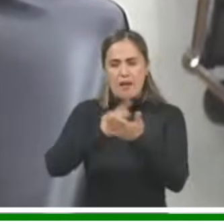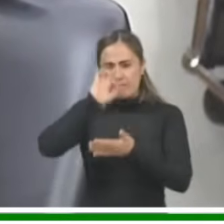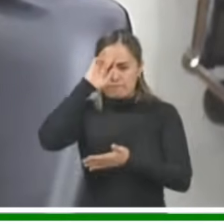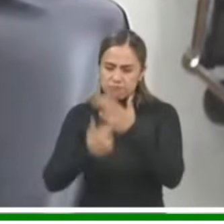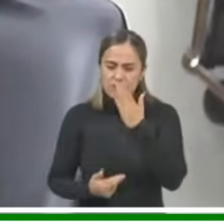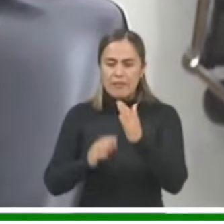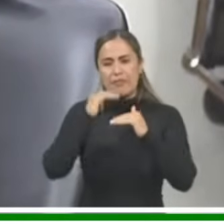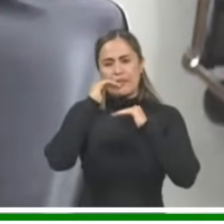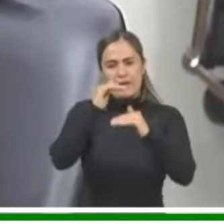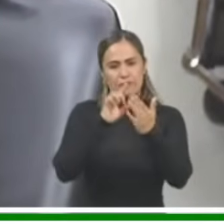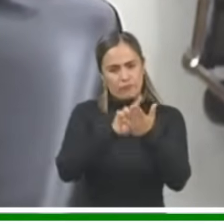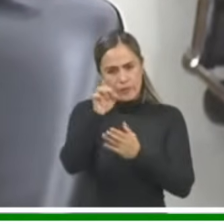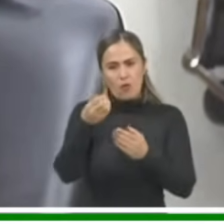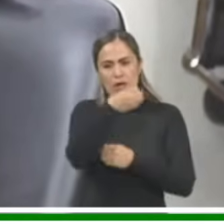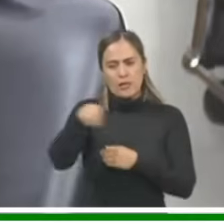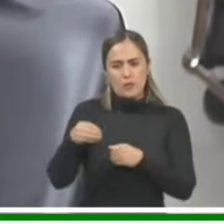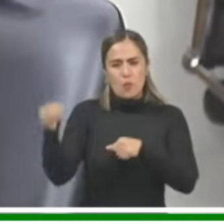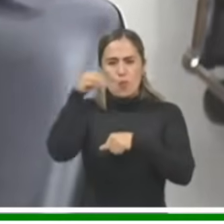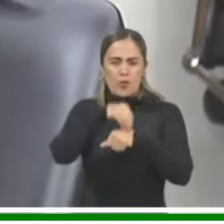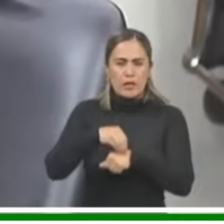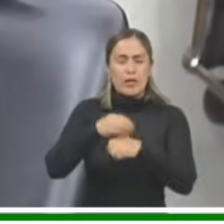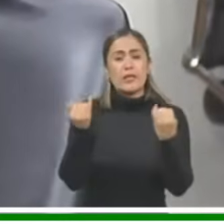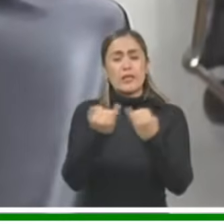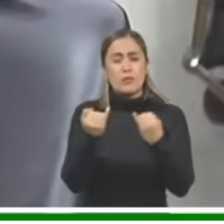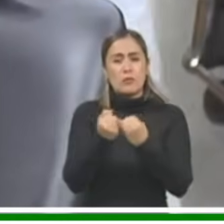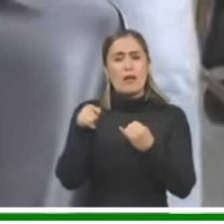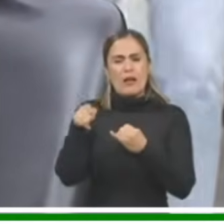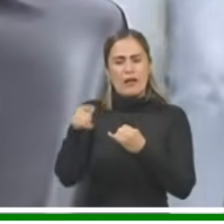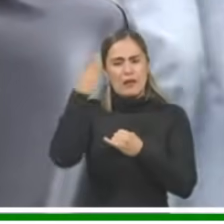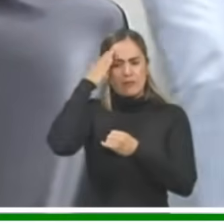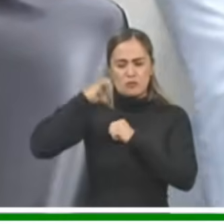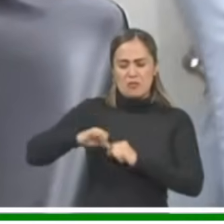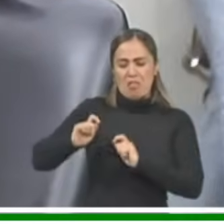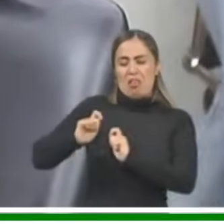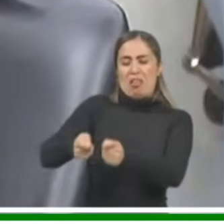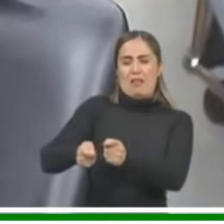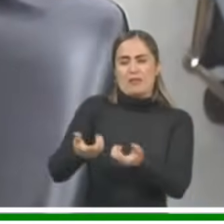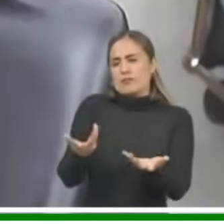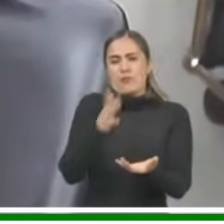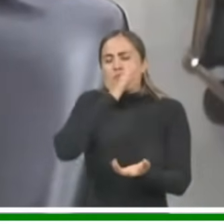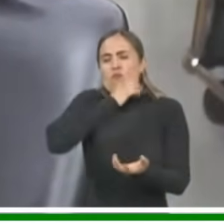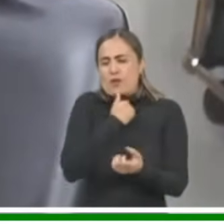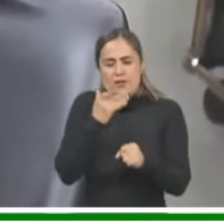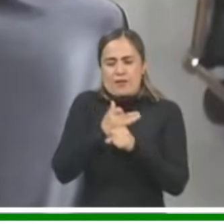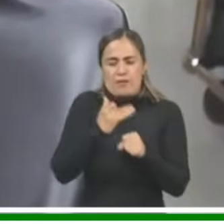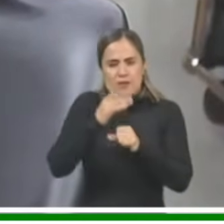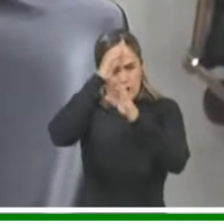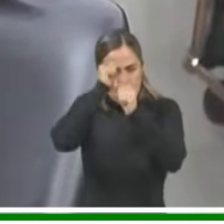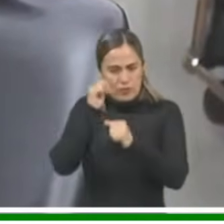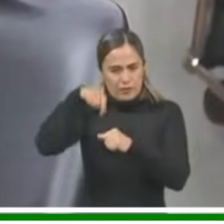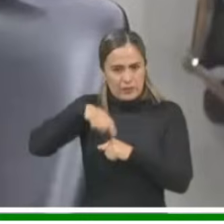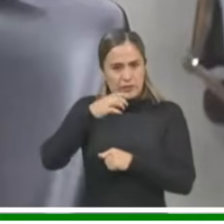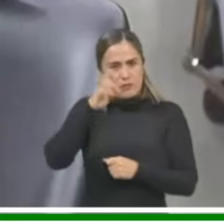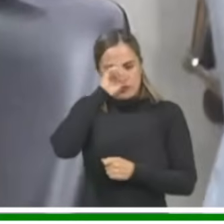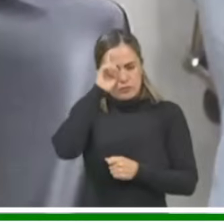restringe derechos, que impone obligaciones, que constituye facultades para la autoridad, las cuales son imposibles de resolver a través de un acuerdo del Consejo